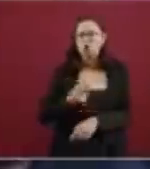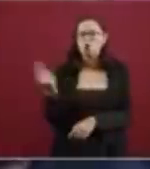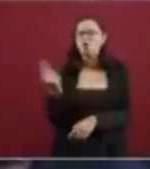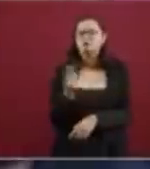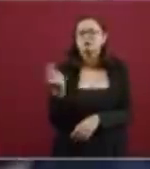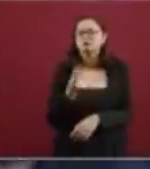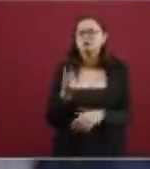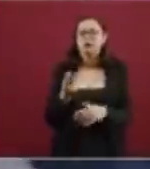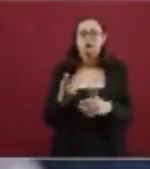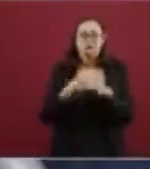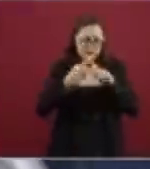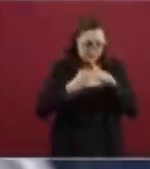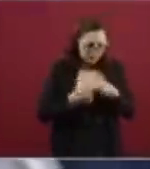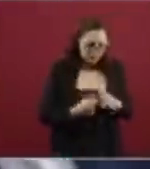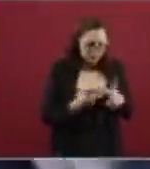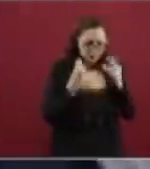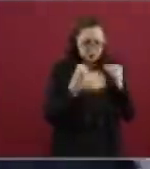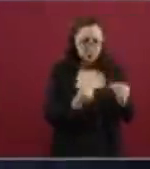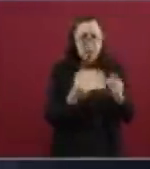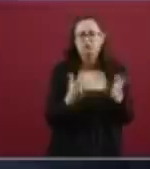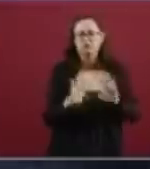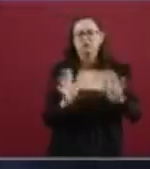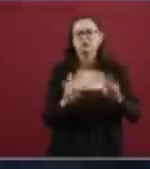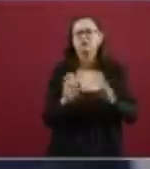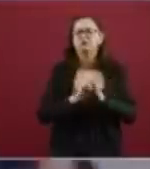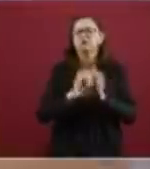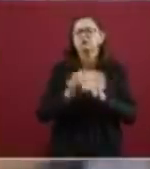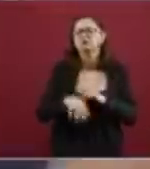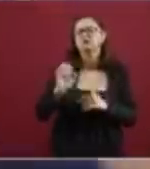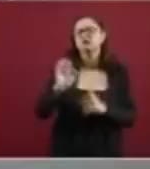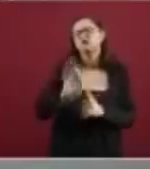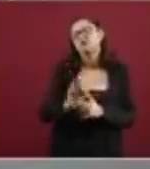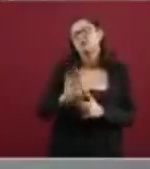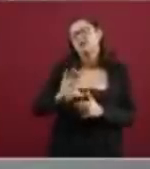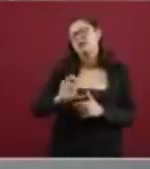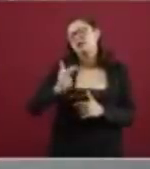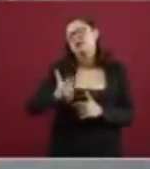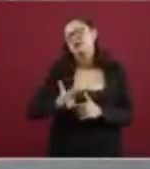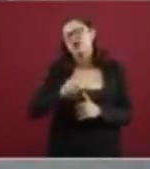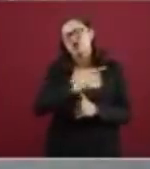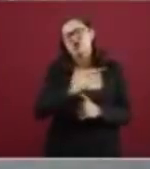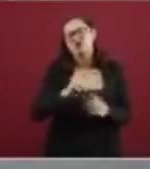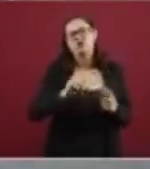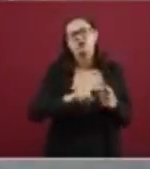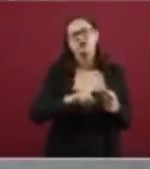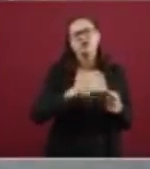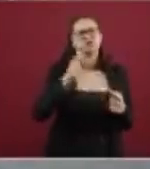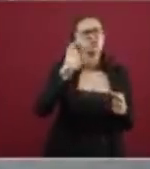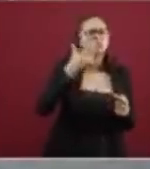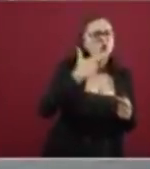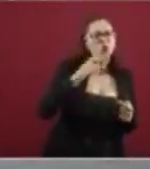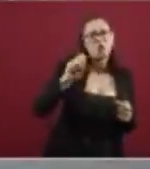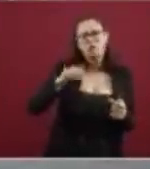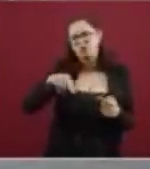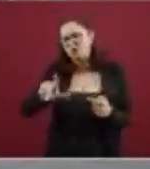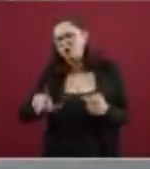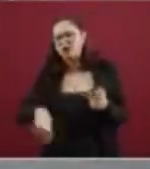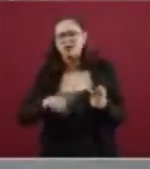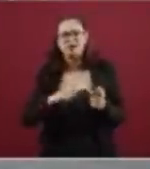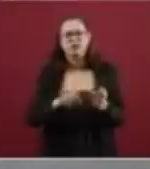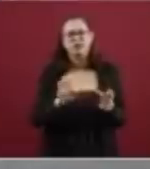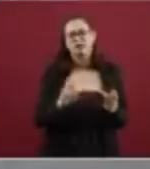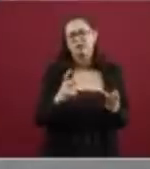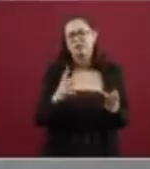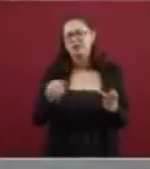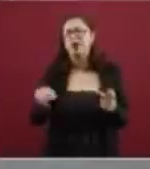por ejemplo, con Felipe Calderón fue Chihuahua, Nuevo León, con Peña fue Veracruz, fue